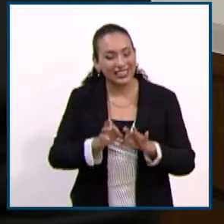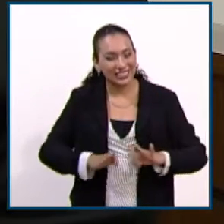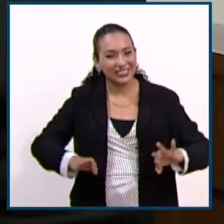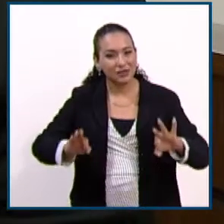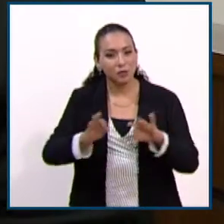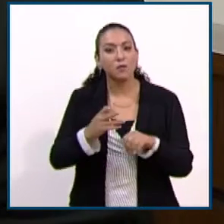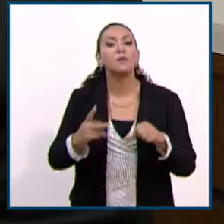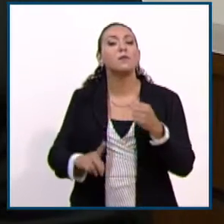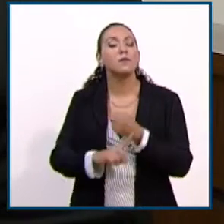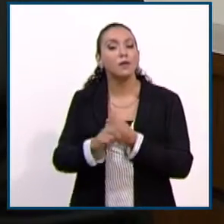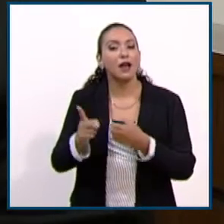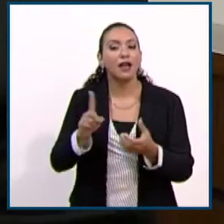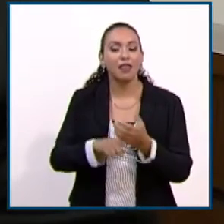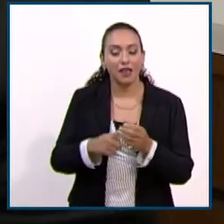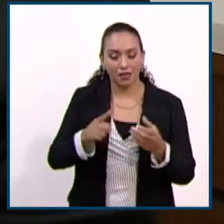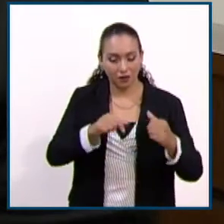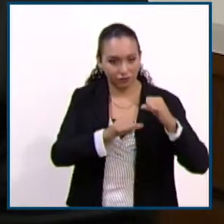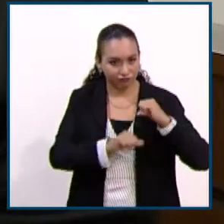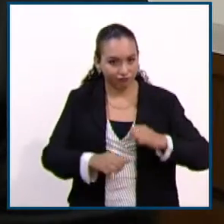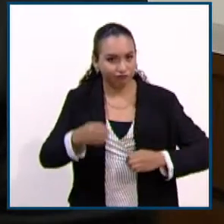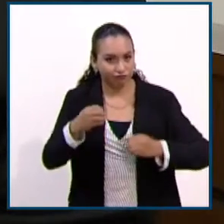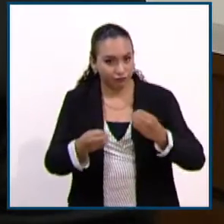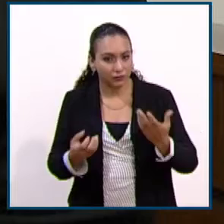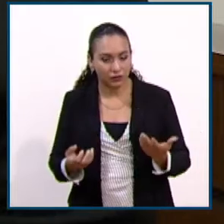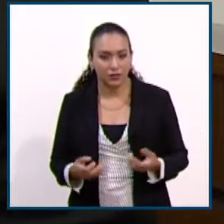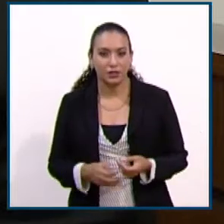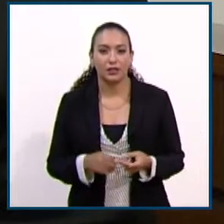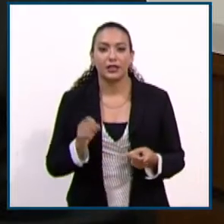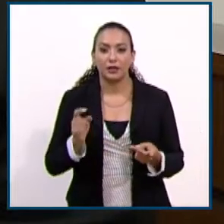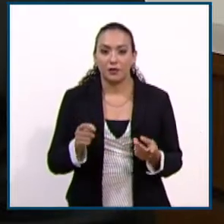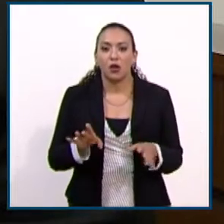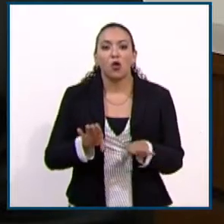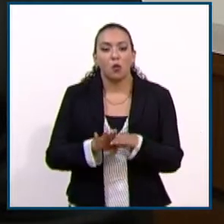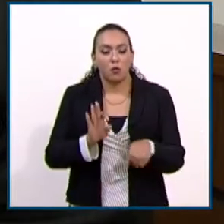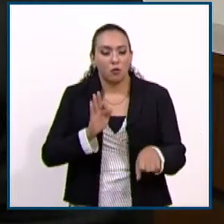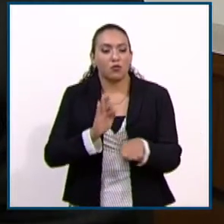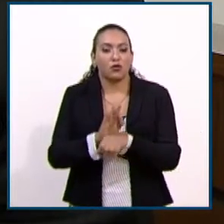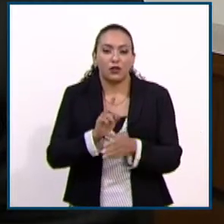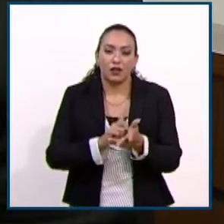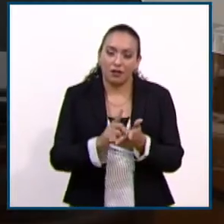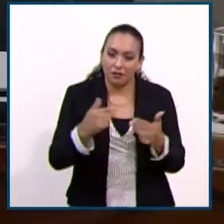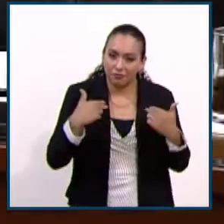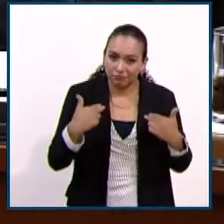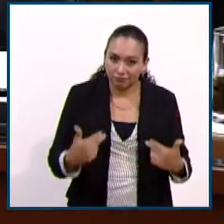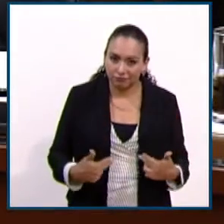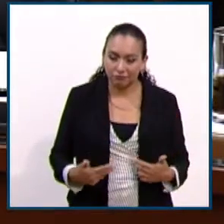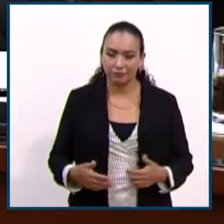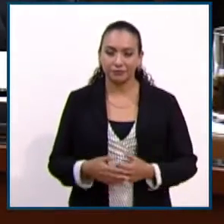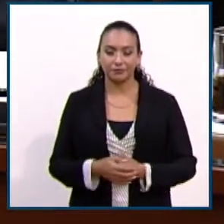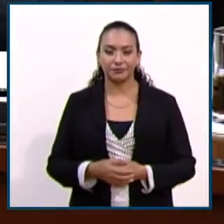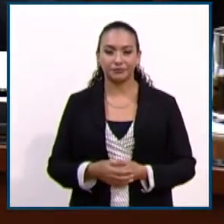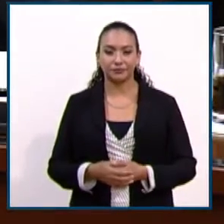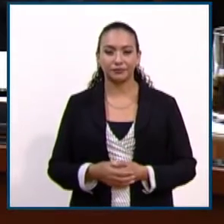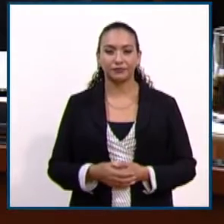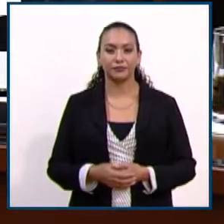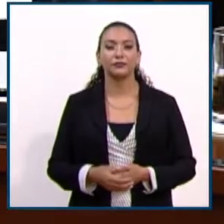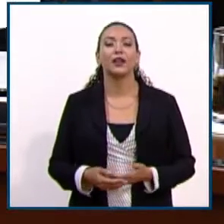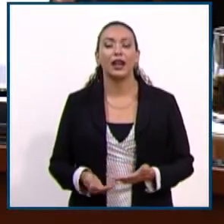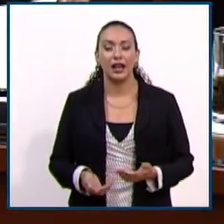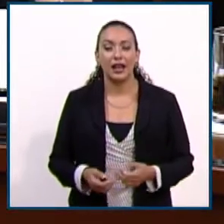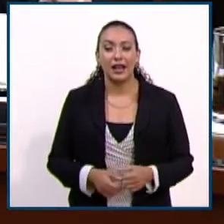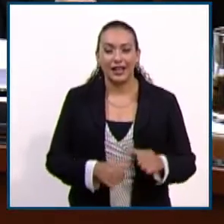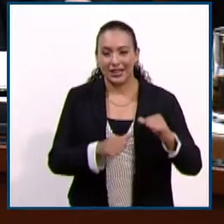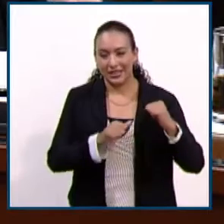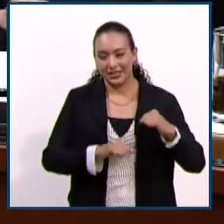organización del Poder Judicial Federal, en la protección de derechos humanos. Ante el fin del cargo de Luis María